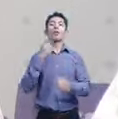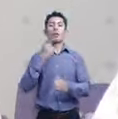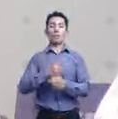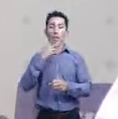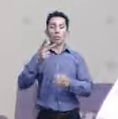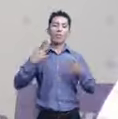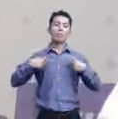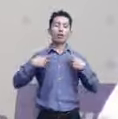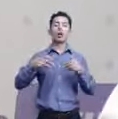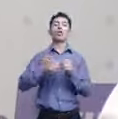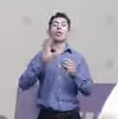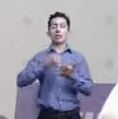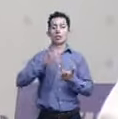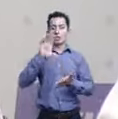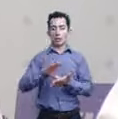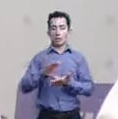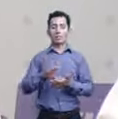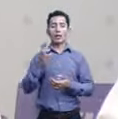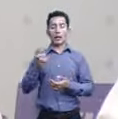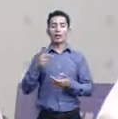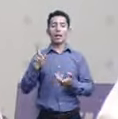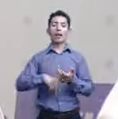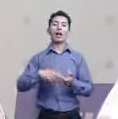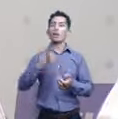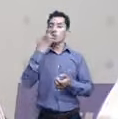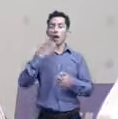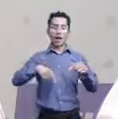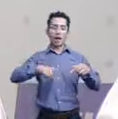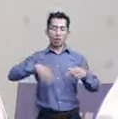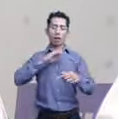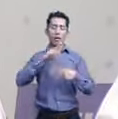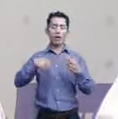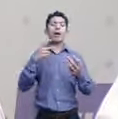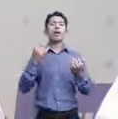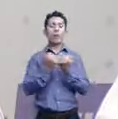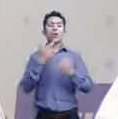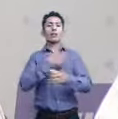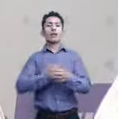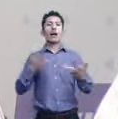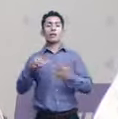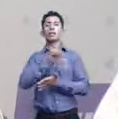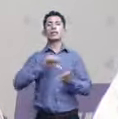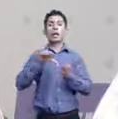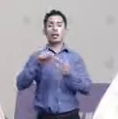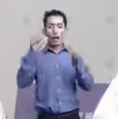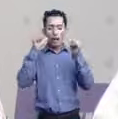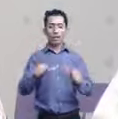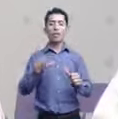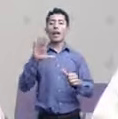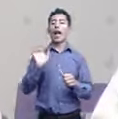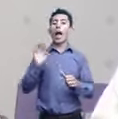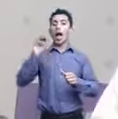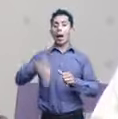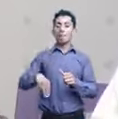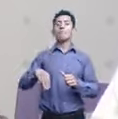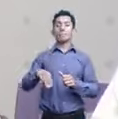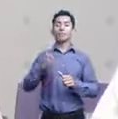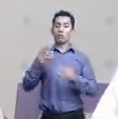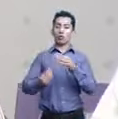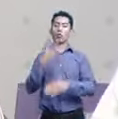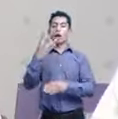para las personas con discapacidades en edad escolar. Realizaré la gestión de un centro de atención múltiple llamado